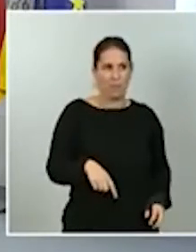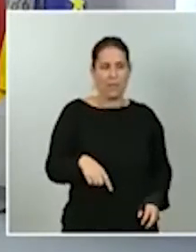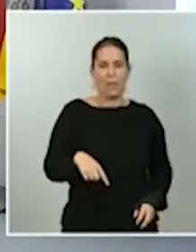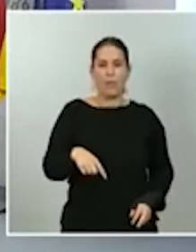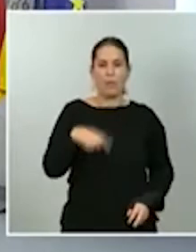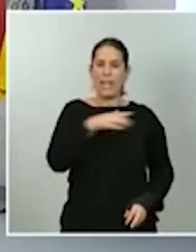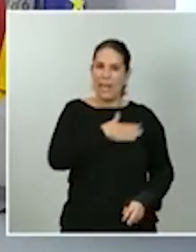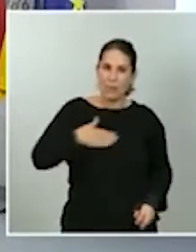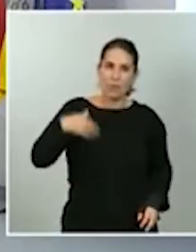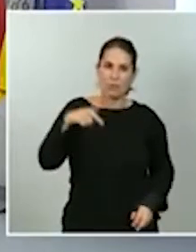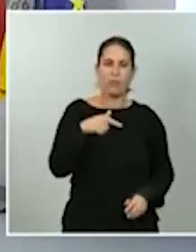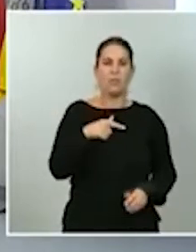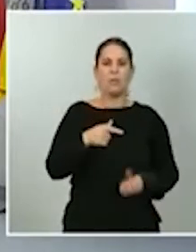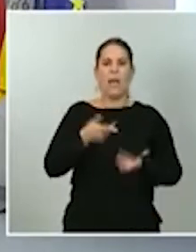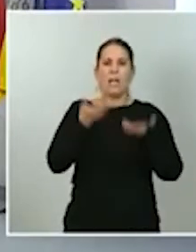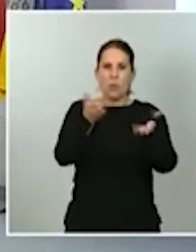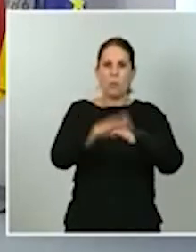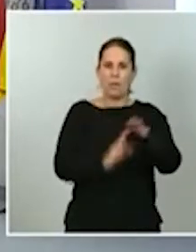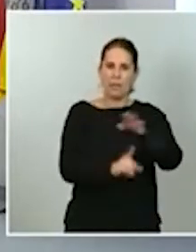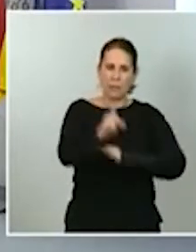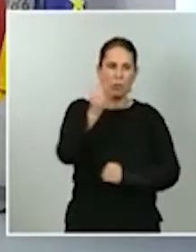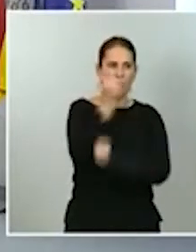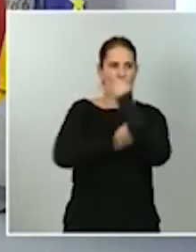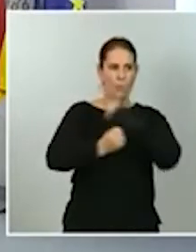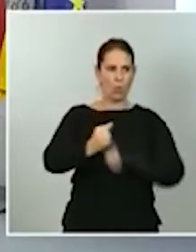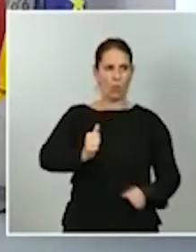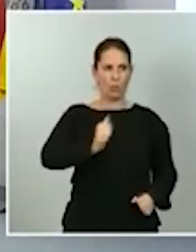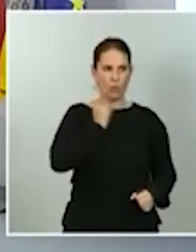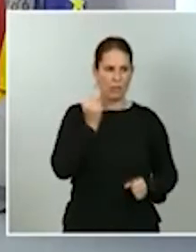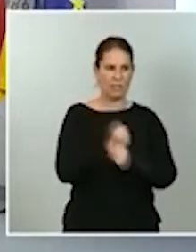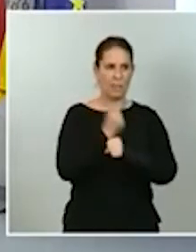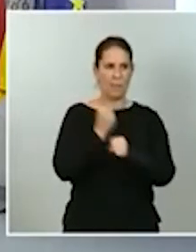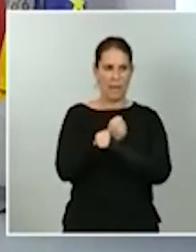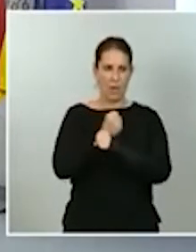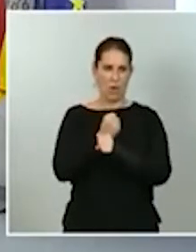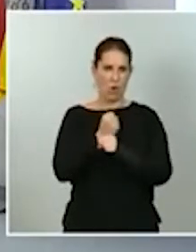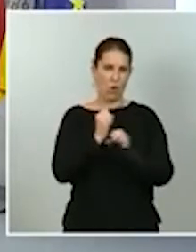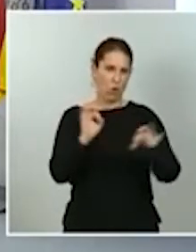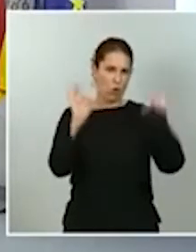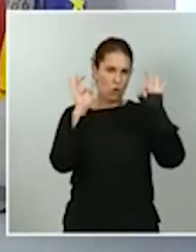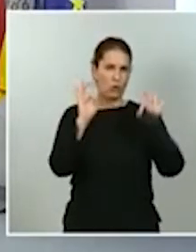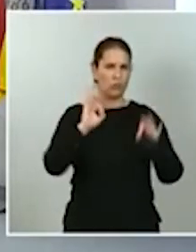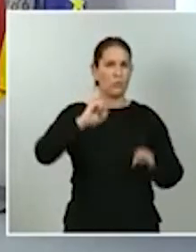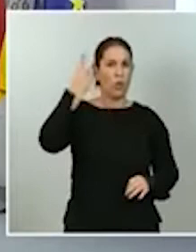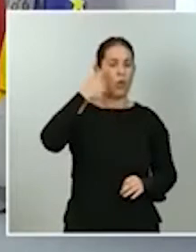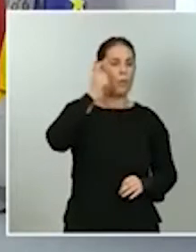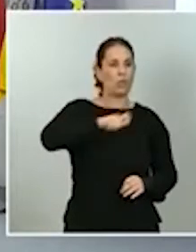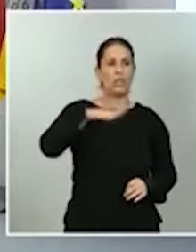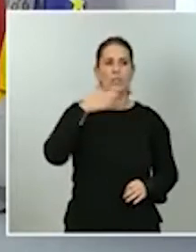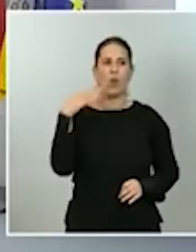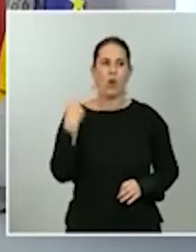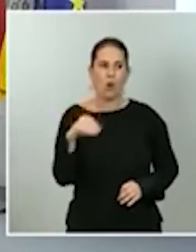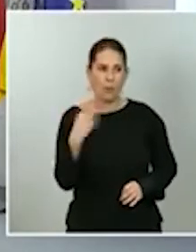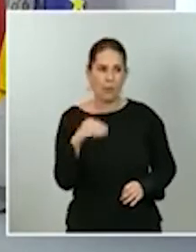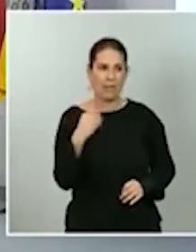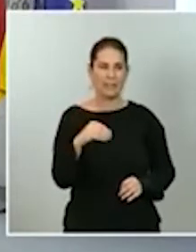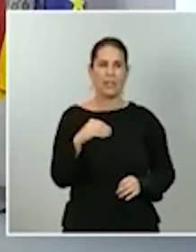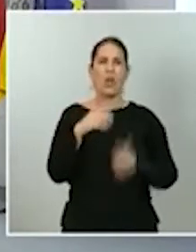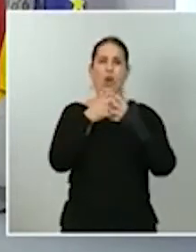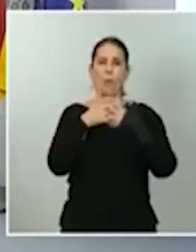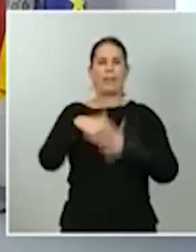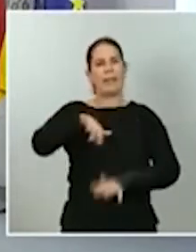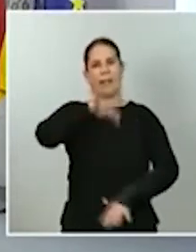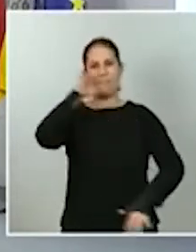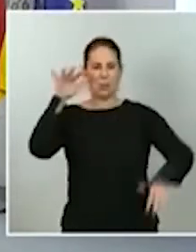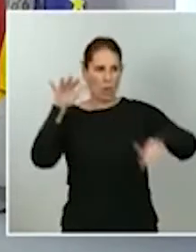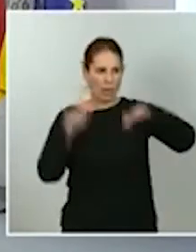crecimiento económico a las oportunidades de empleo fundamentalmente de las personas jóvenes combatir la desigualdad para que